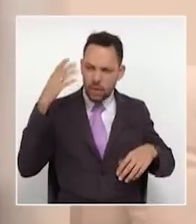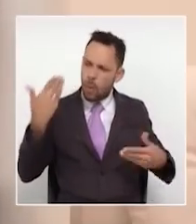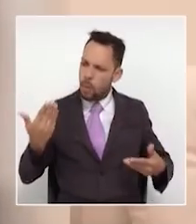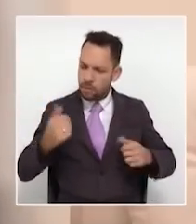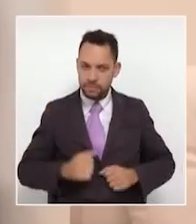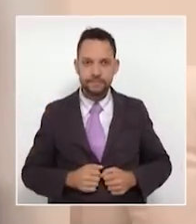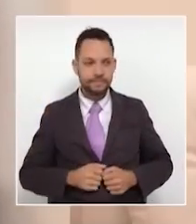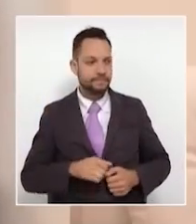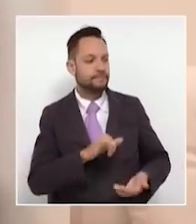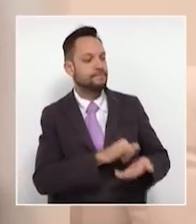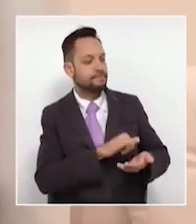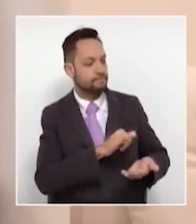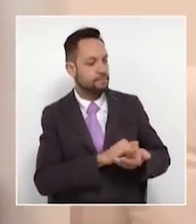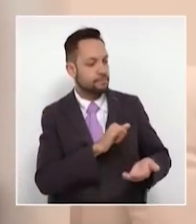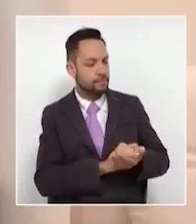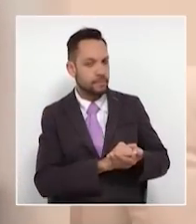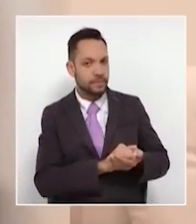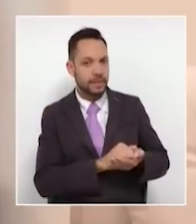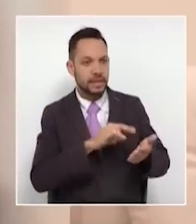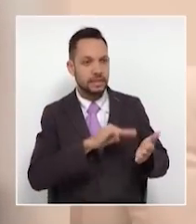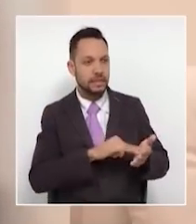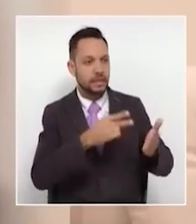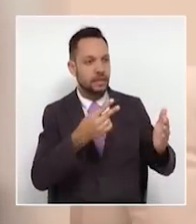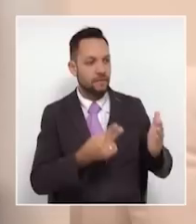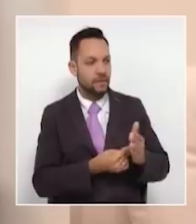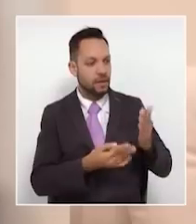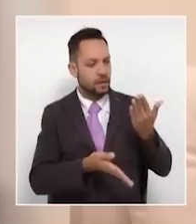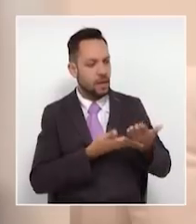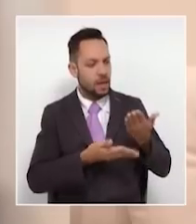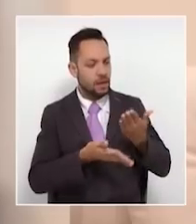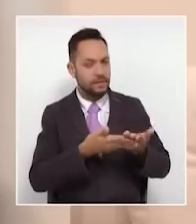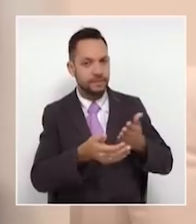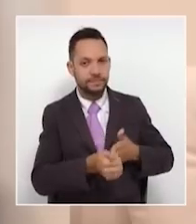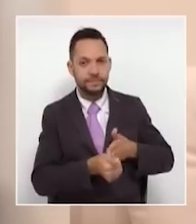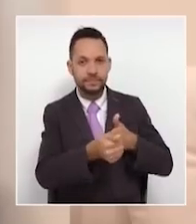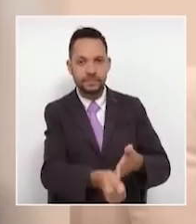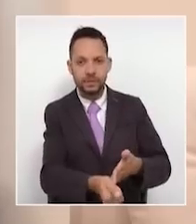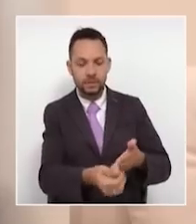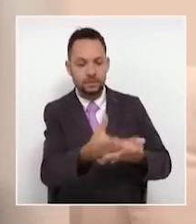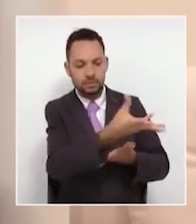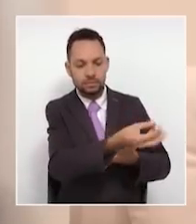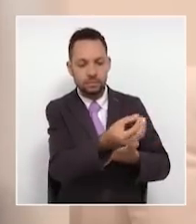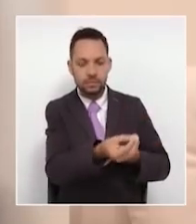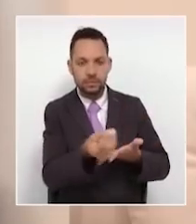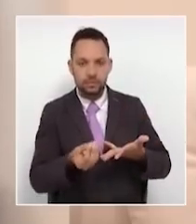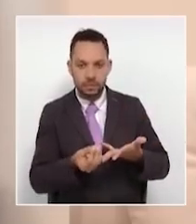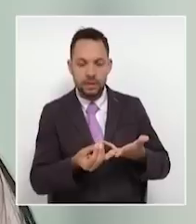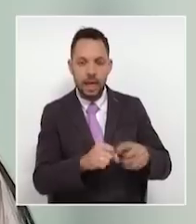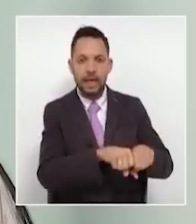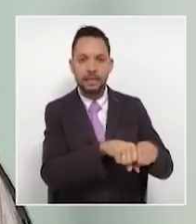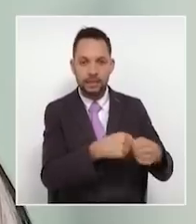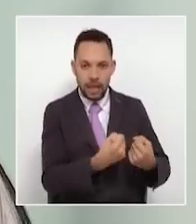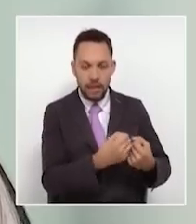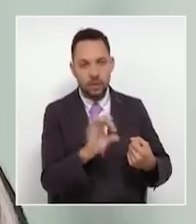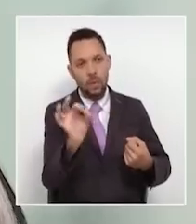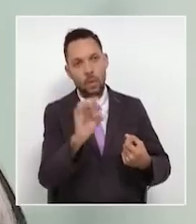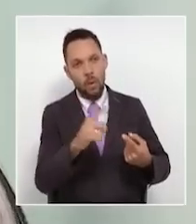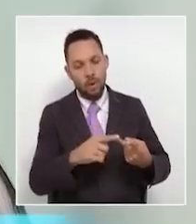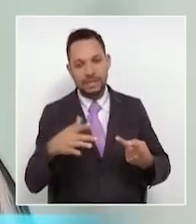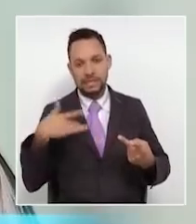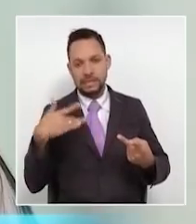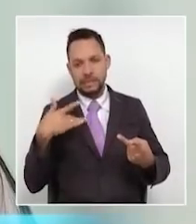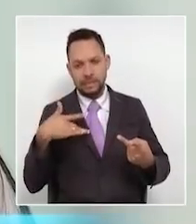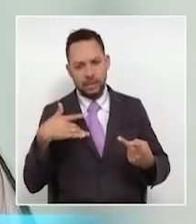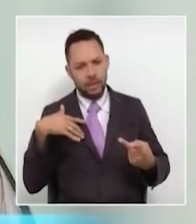cerebral es una herramienta diagnóstica para identificar cuáles son las alteraciones tanto cognitivas como emocionales que puede presentar una